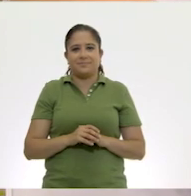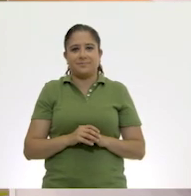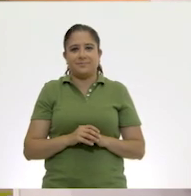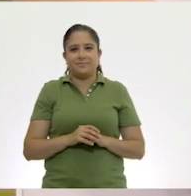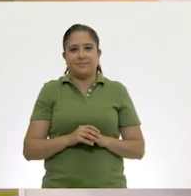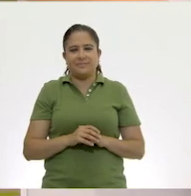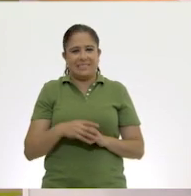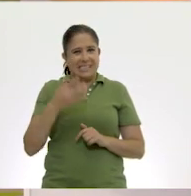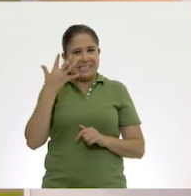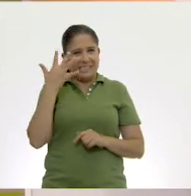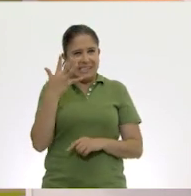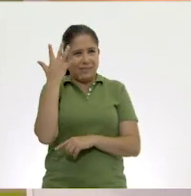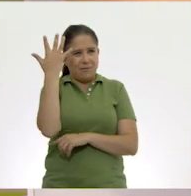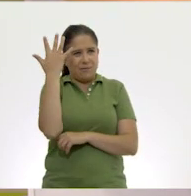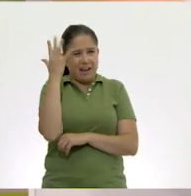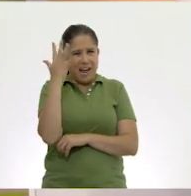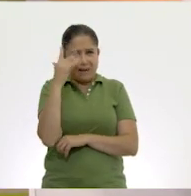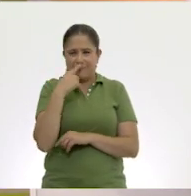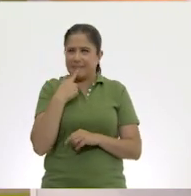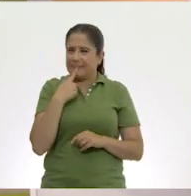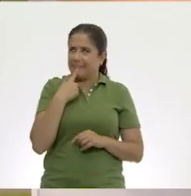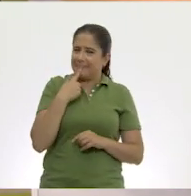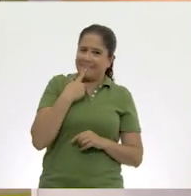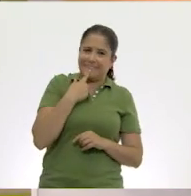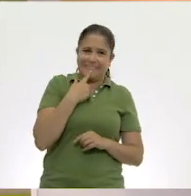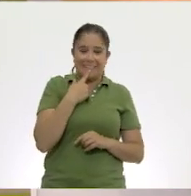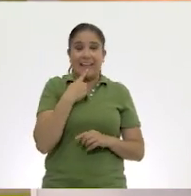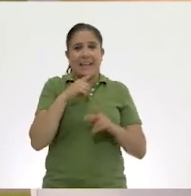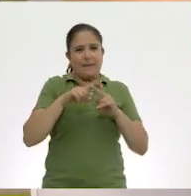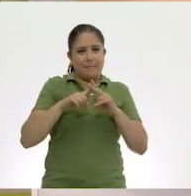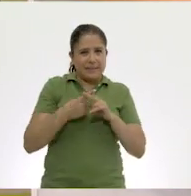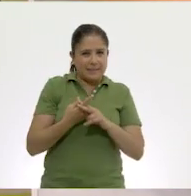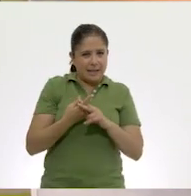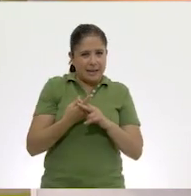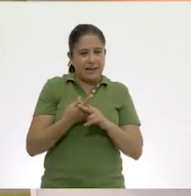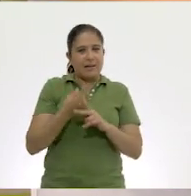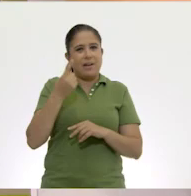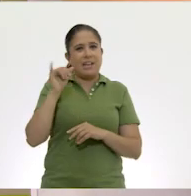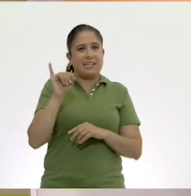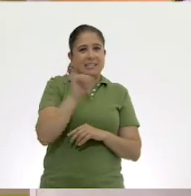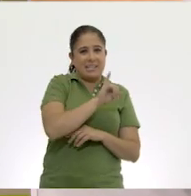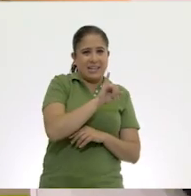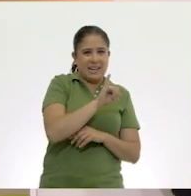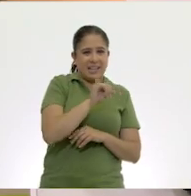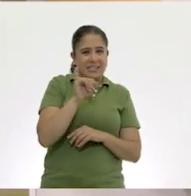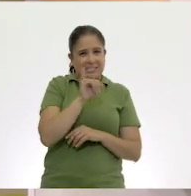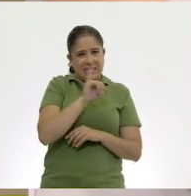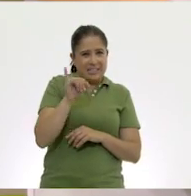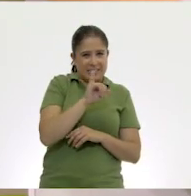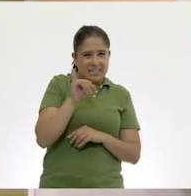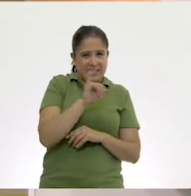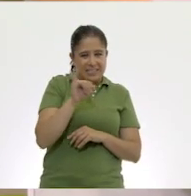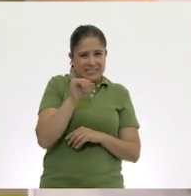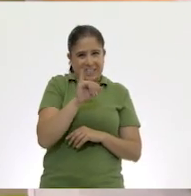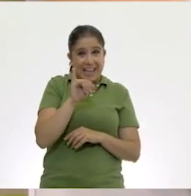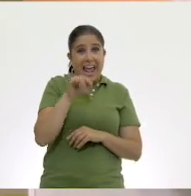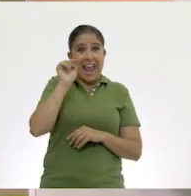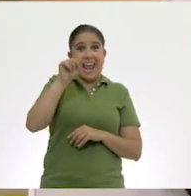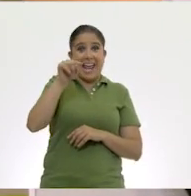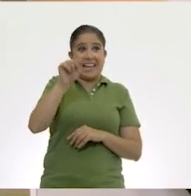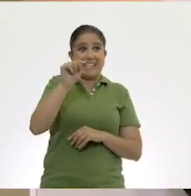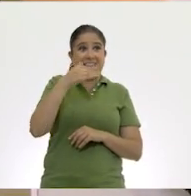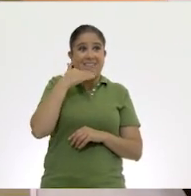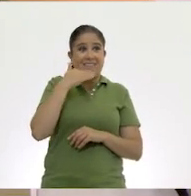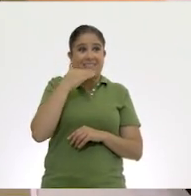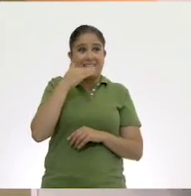frecuente 5 árboles empezamos a la izquierda izquierda de la izquierda y ahí hay